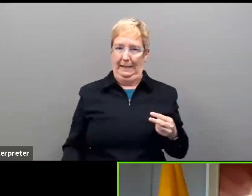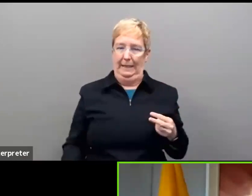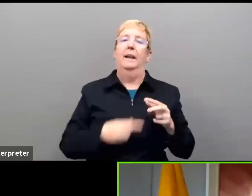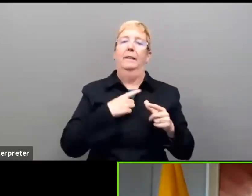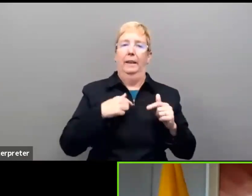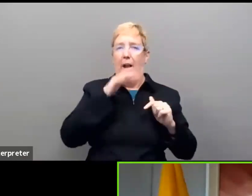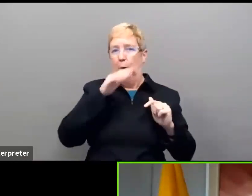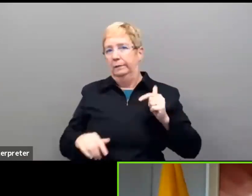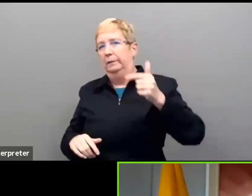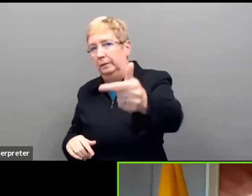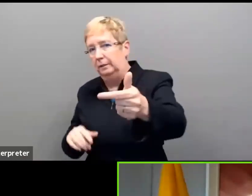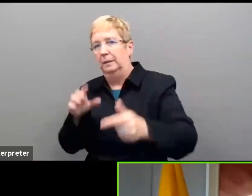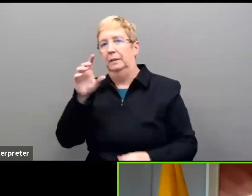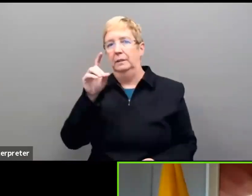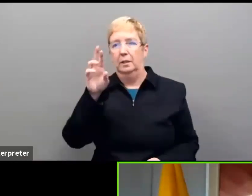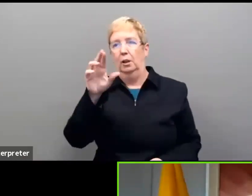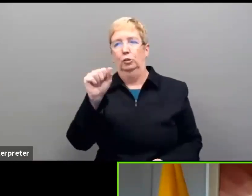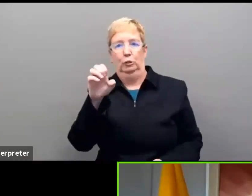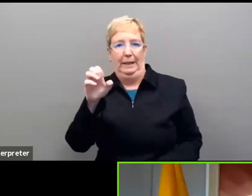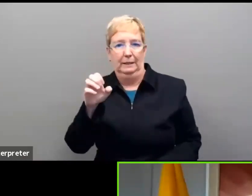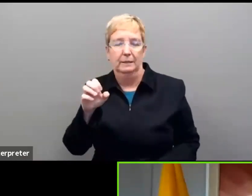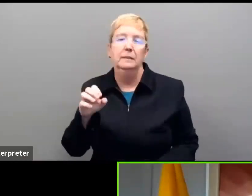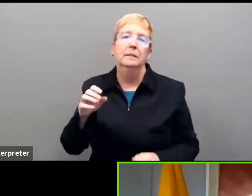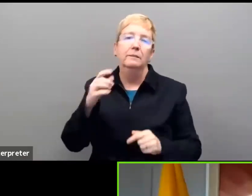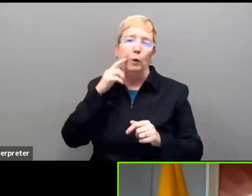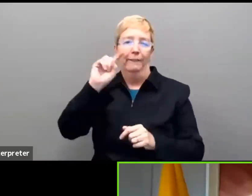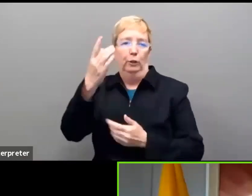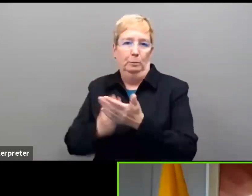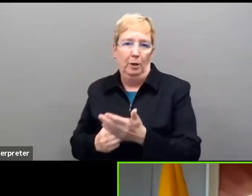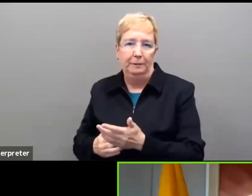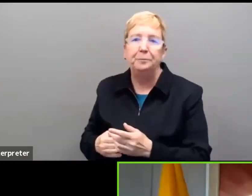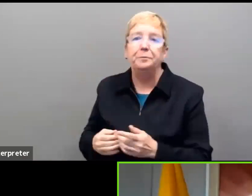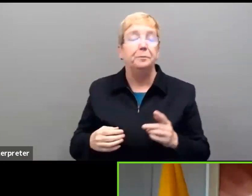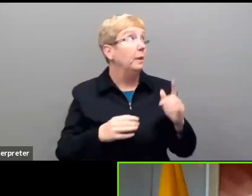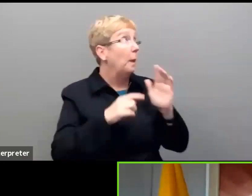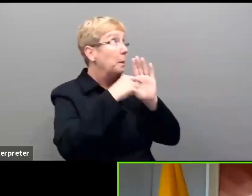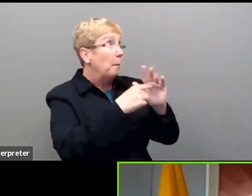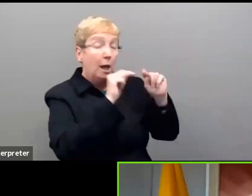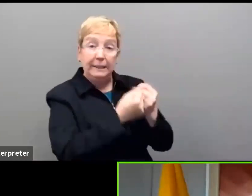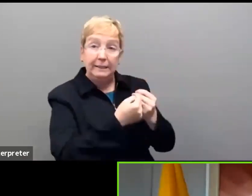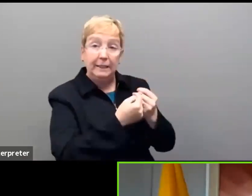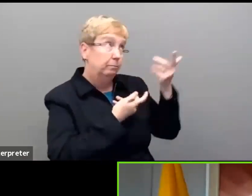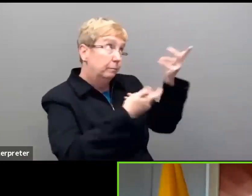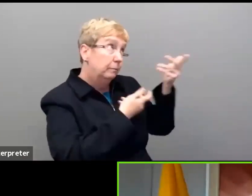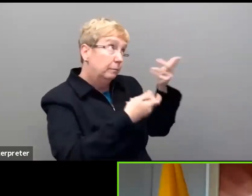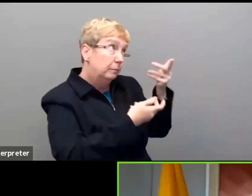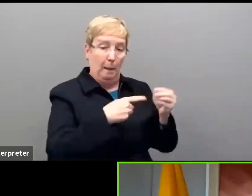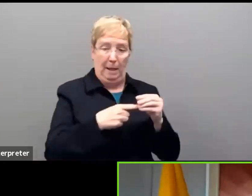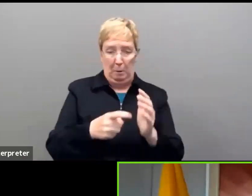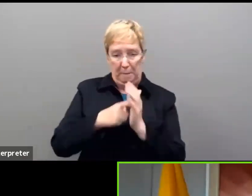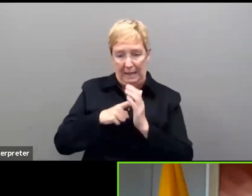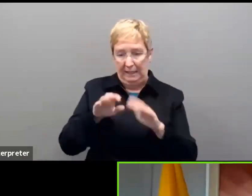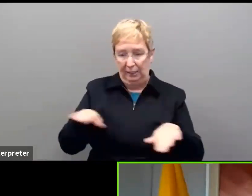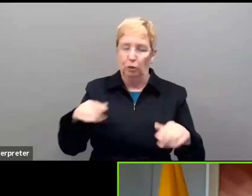Quiero contestar la segunda parte de la pregunta y luego voy a pasar el micrófono al doctor Grace. El equipo de